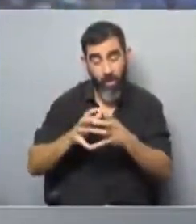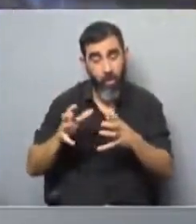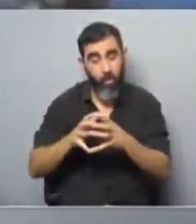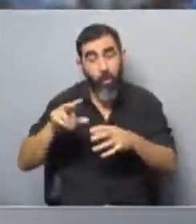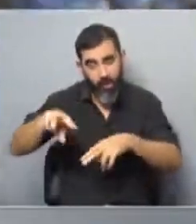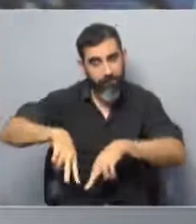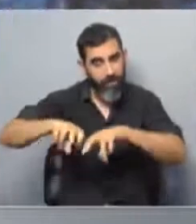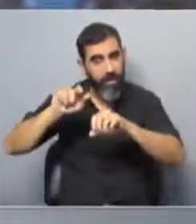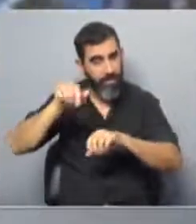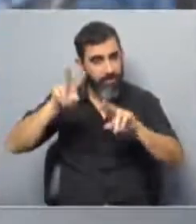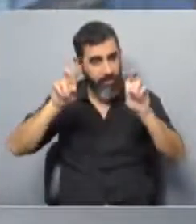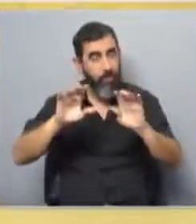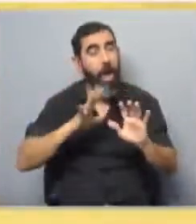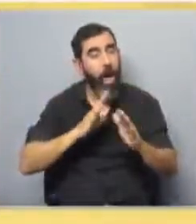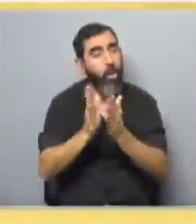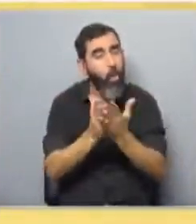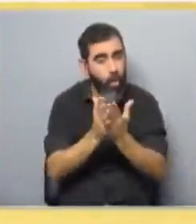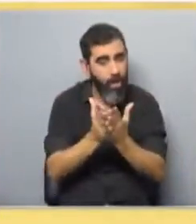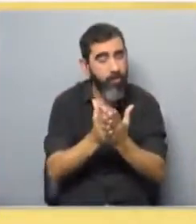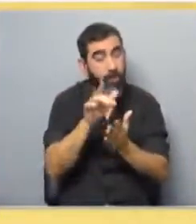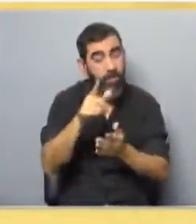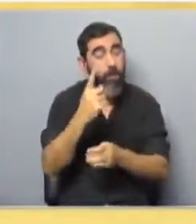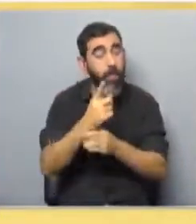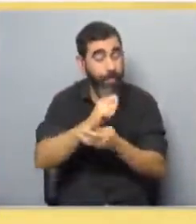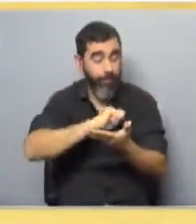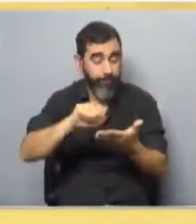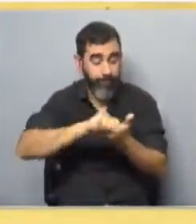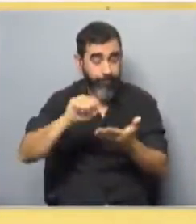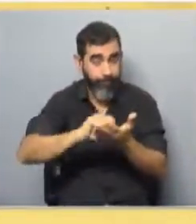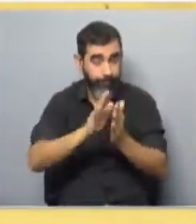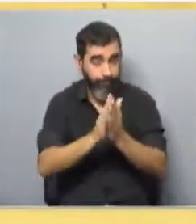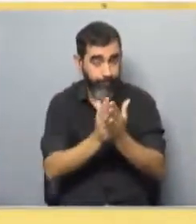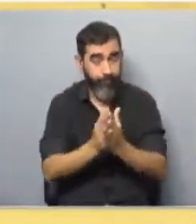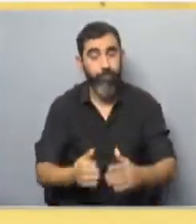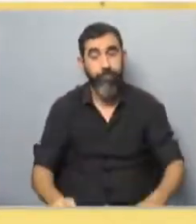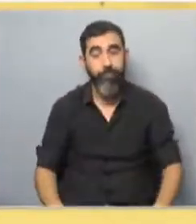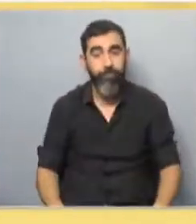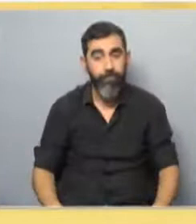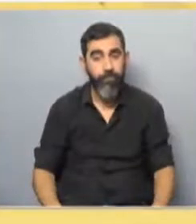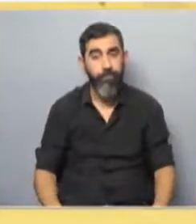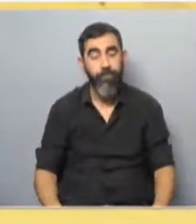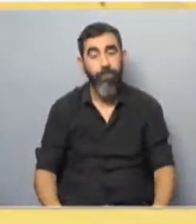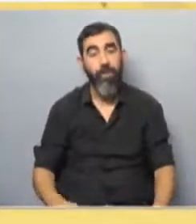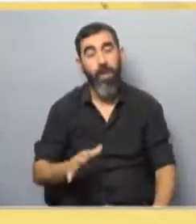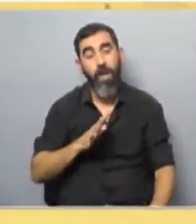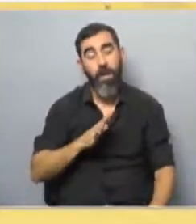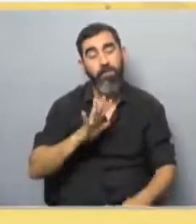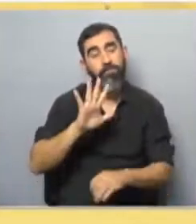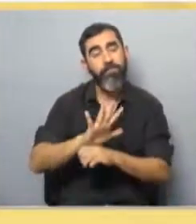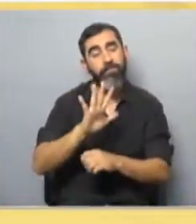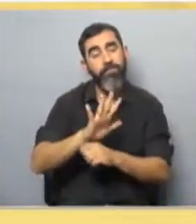está estudiando. De hecho, en un libro que hicimos, ella es primera autora de un capítulo, y ahí muestra, por ejemplo, que hay como